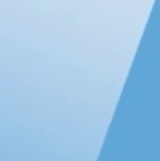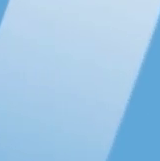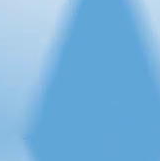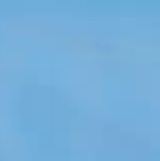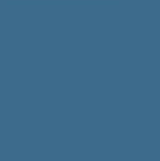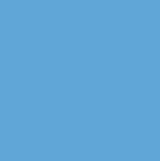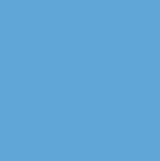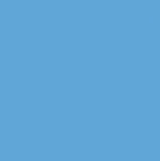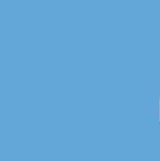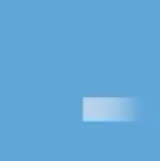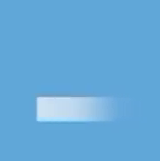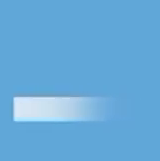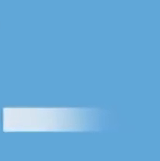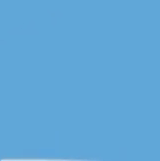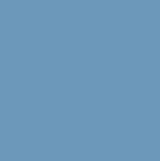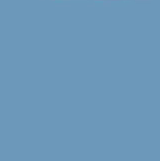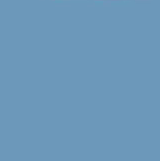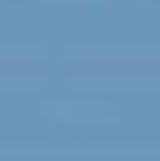Regresamos.